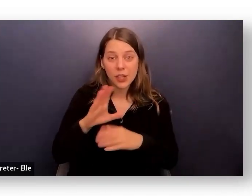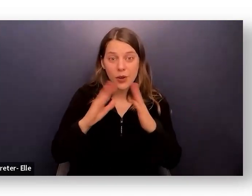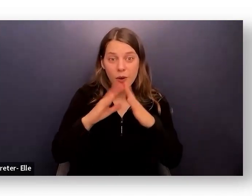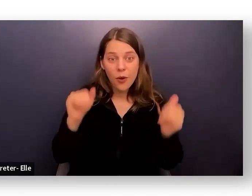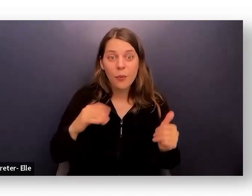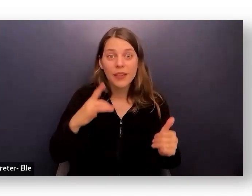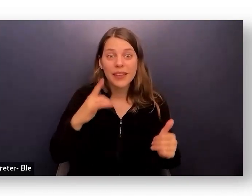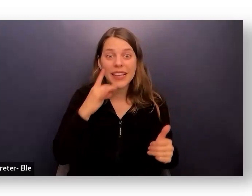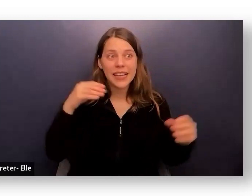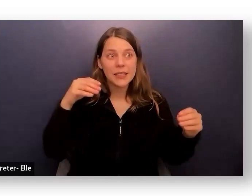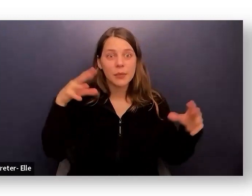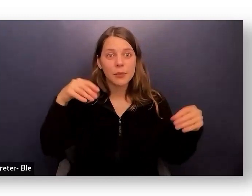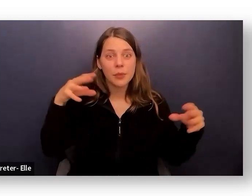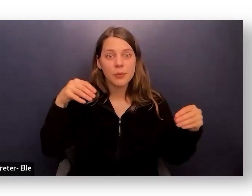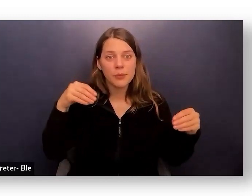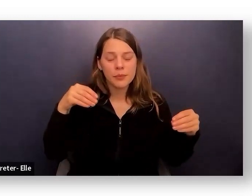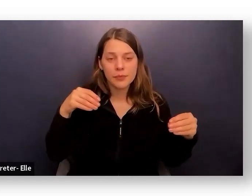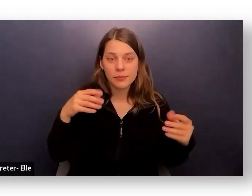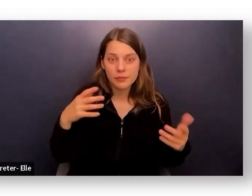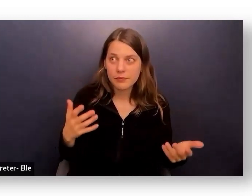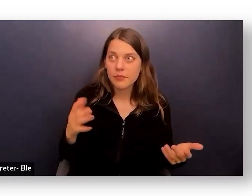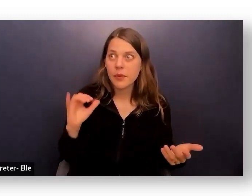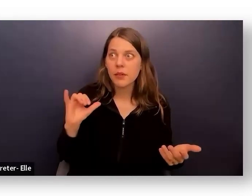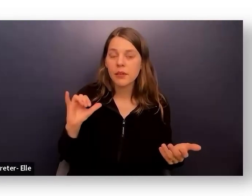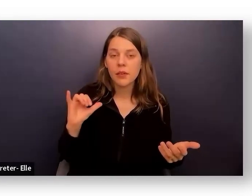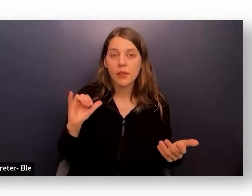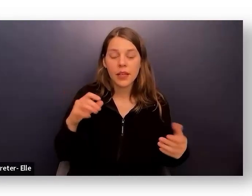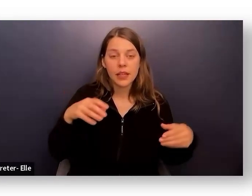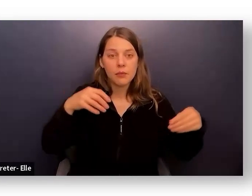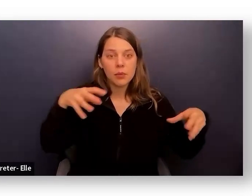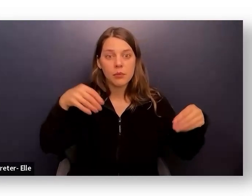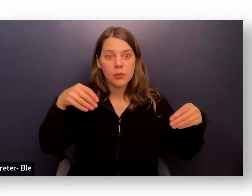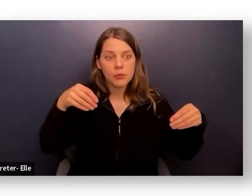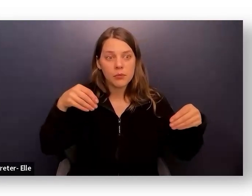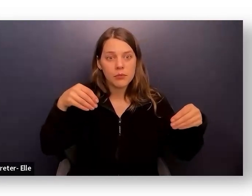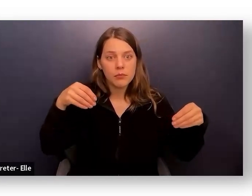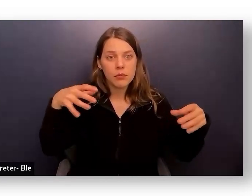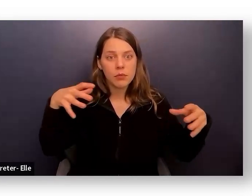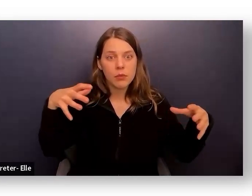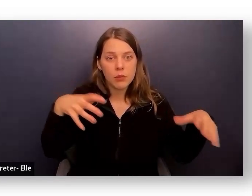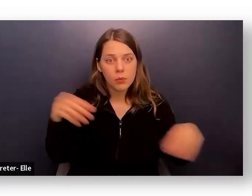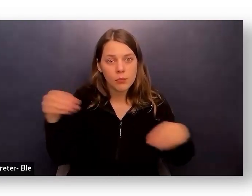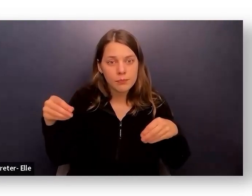después te los llaman listos cuando se apagan las luces.